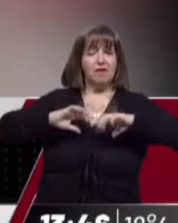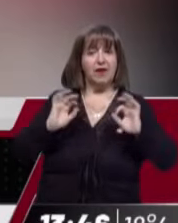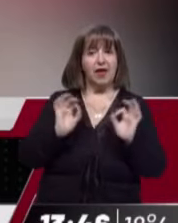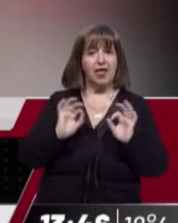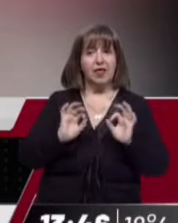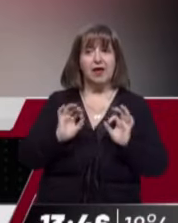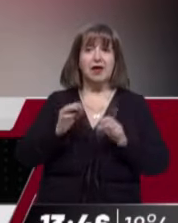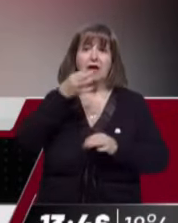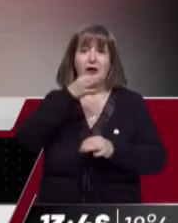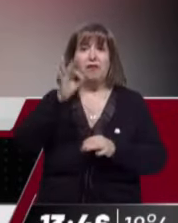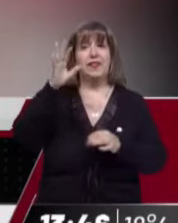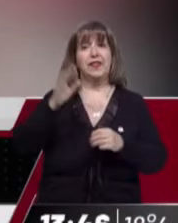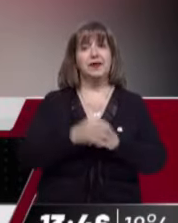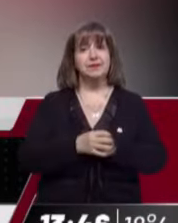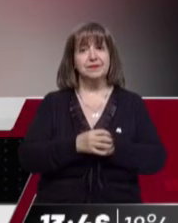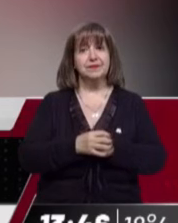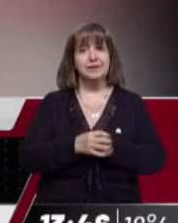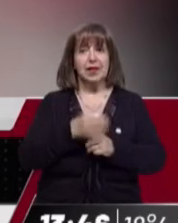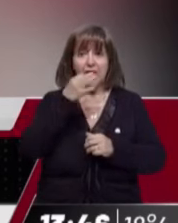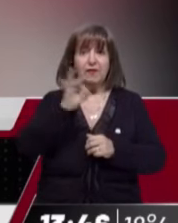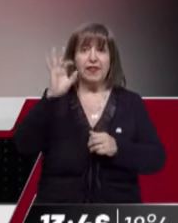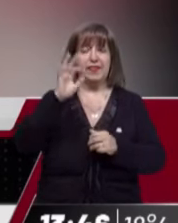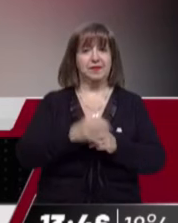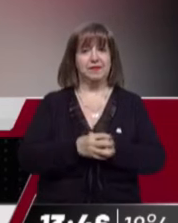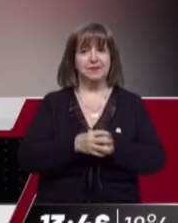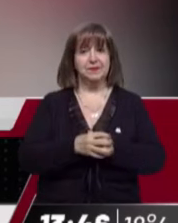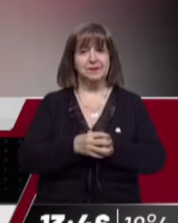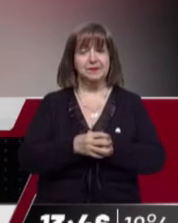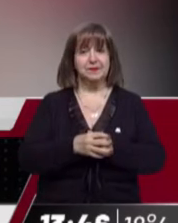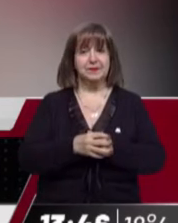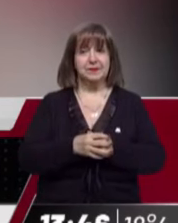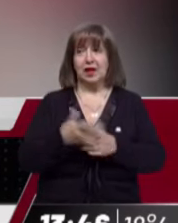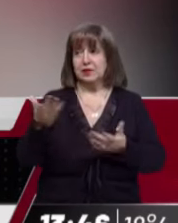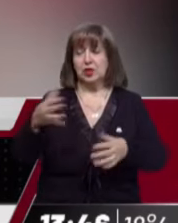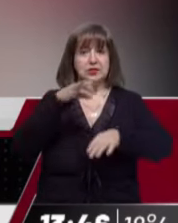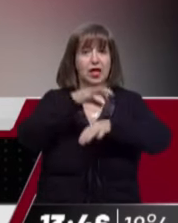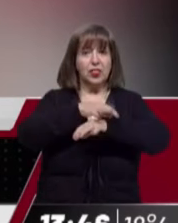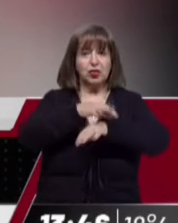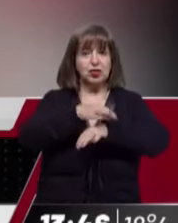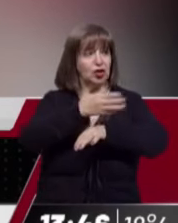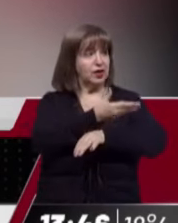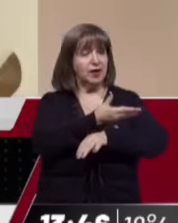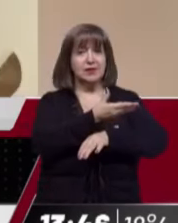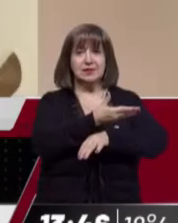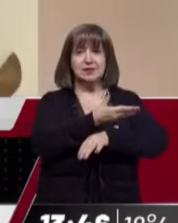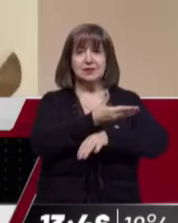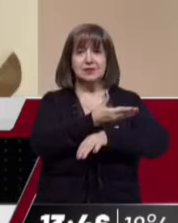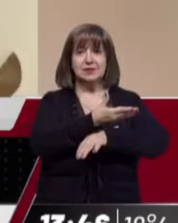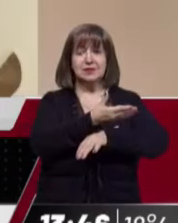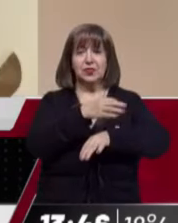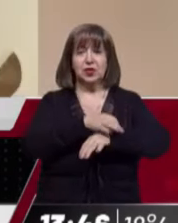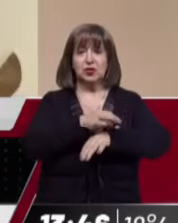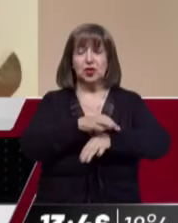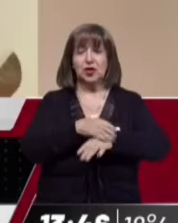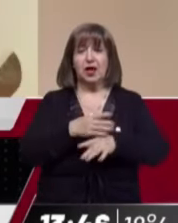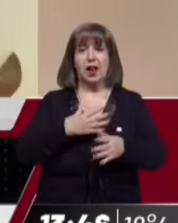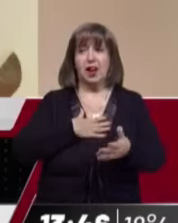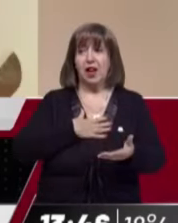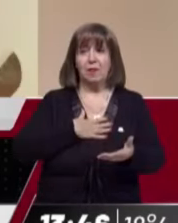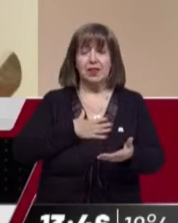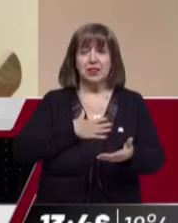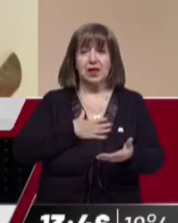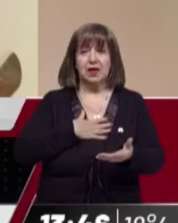ponen en venta una barbaridad y y bueno acá no la doctora lamentando que judicialmente o